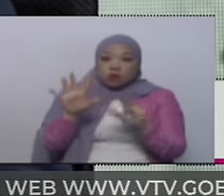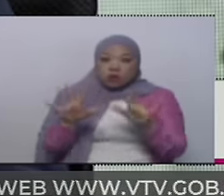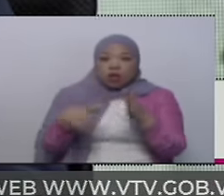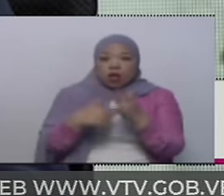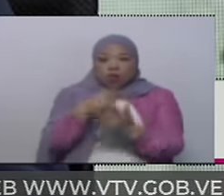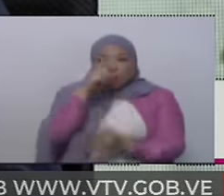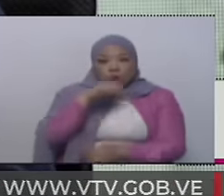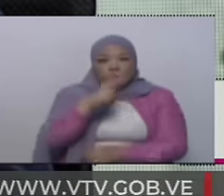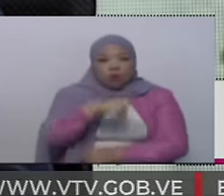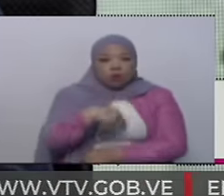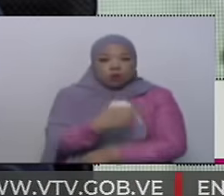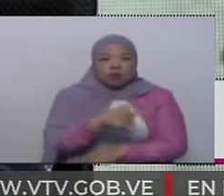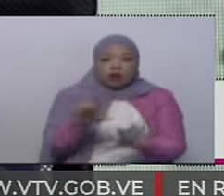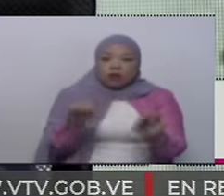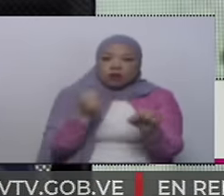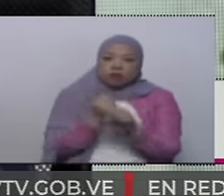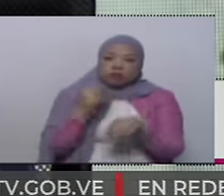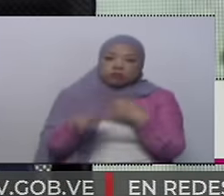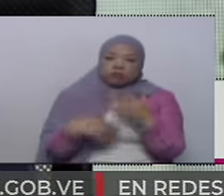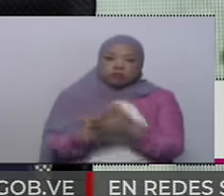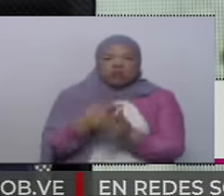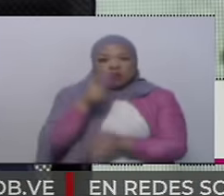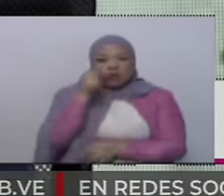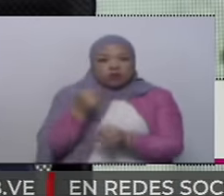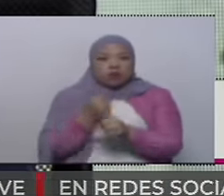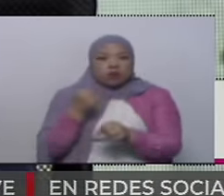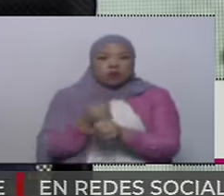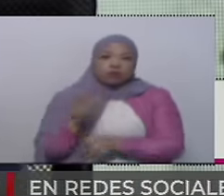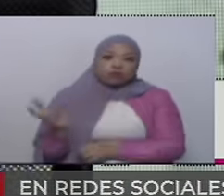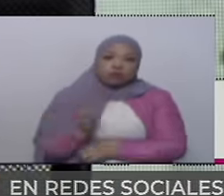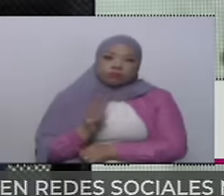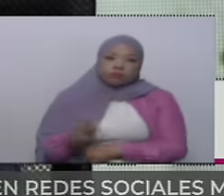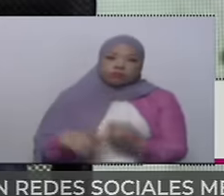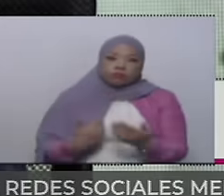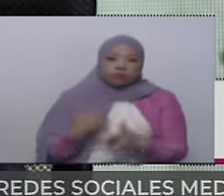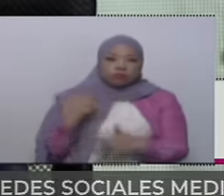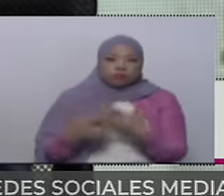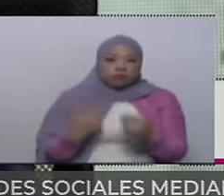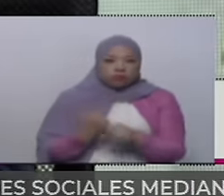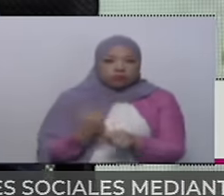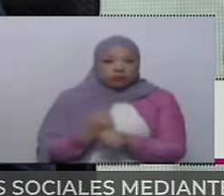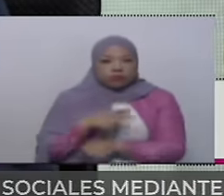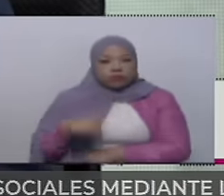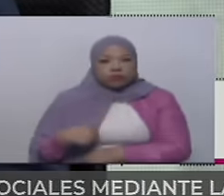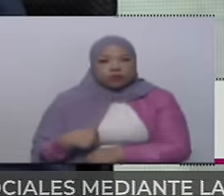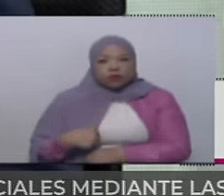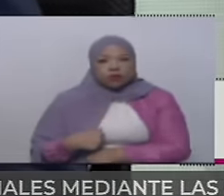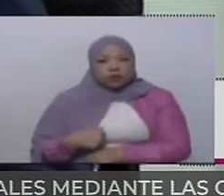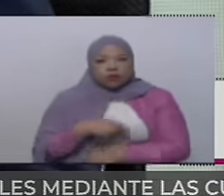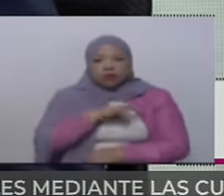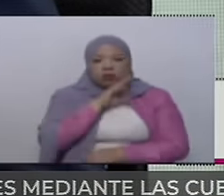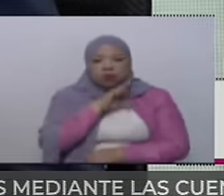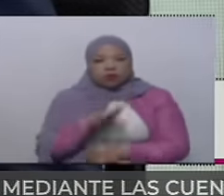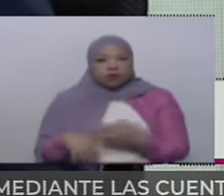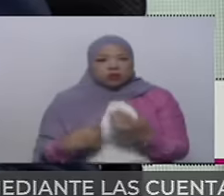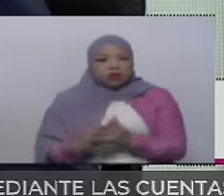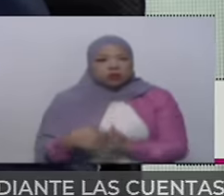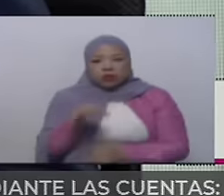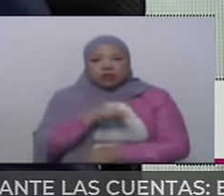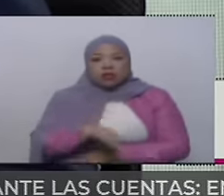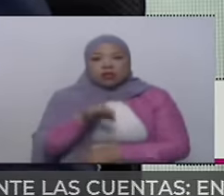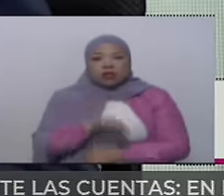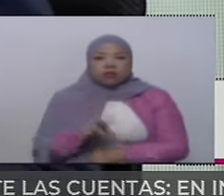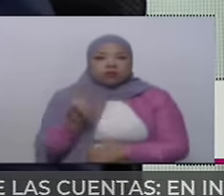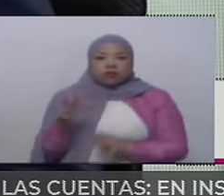55 hospitales especializados oncológicos de Venezuela contar con un registro nacional de los pacientes. Ya tenemos más de